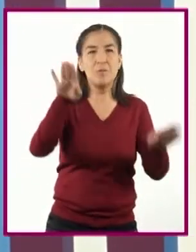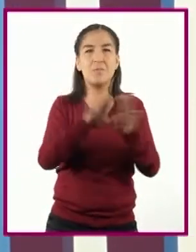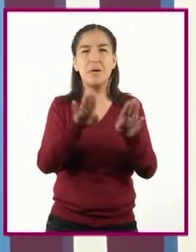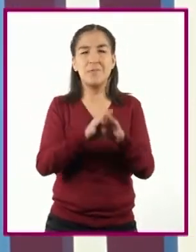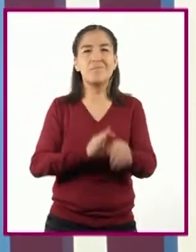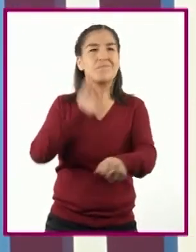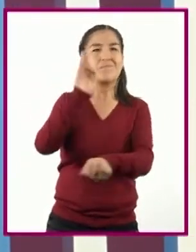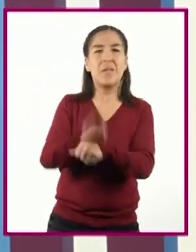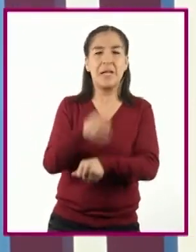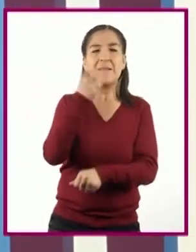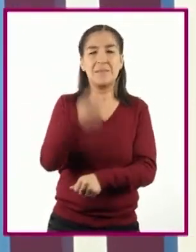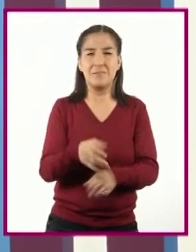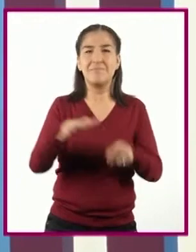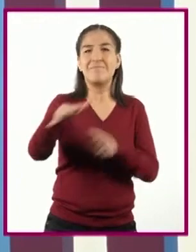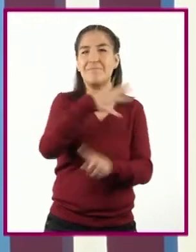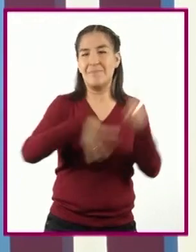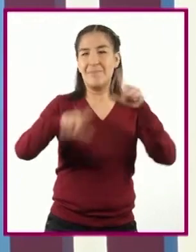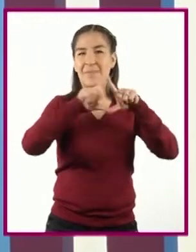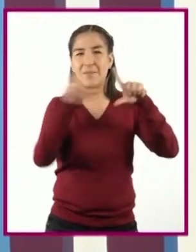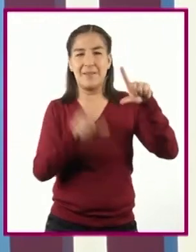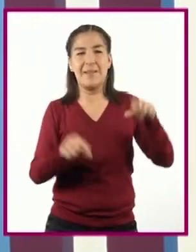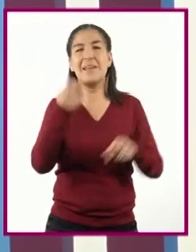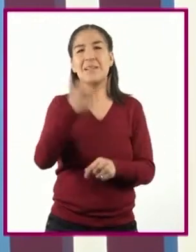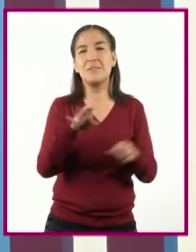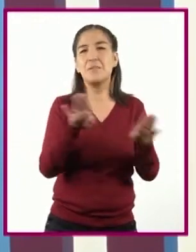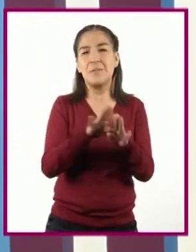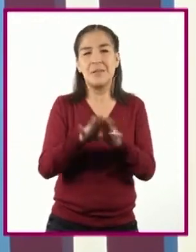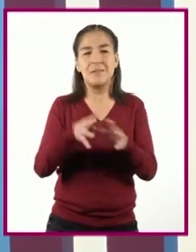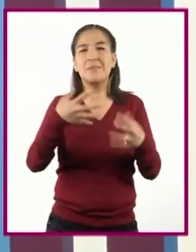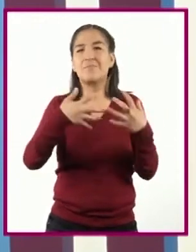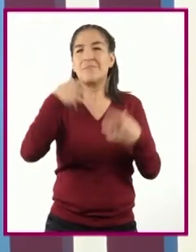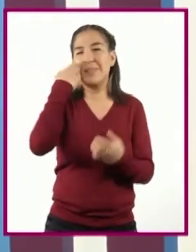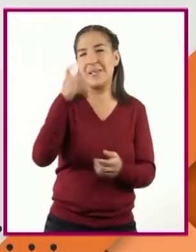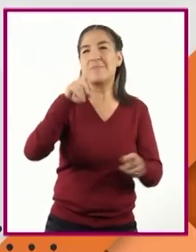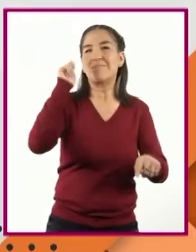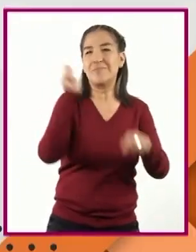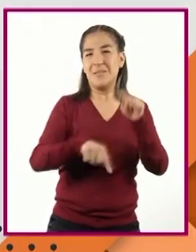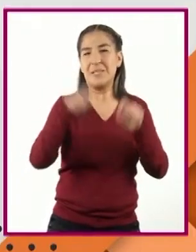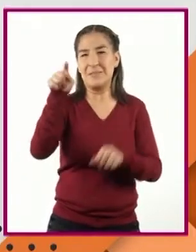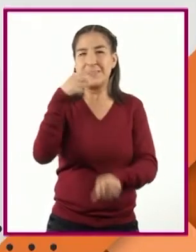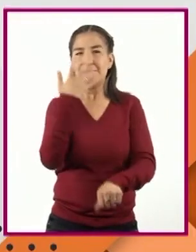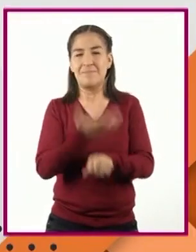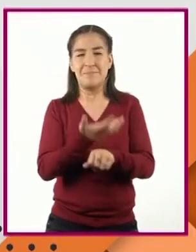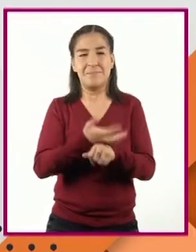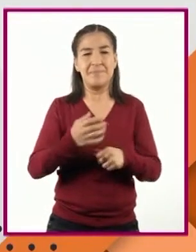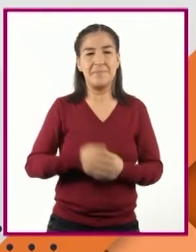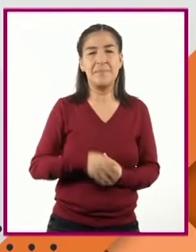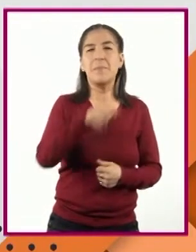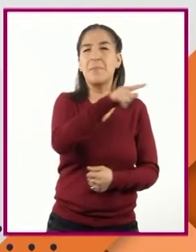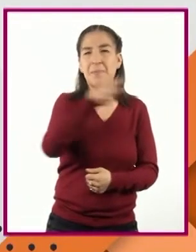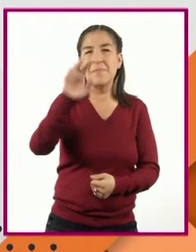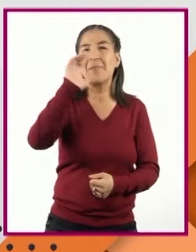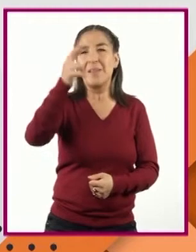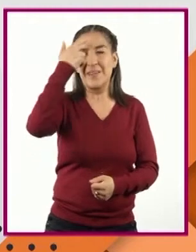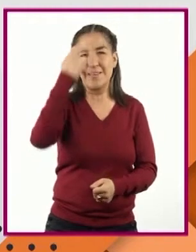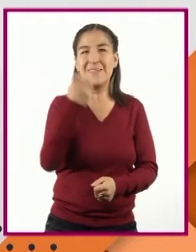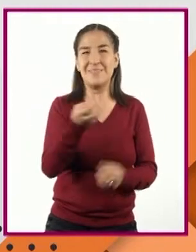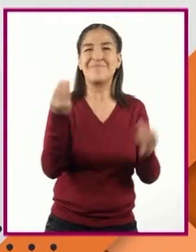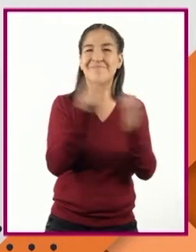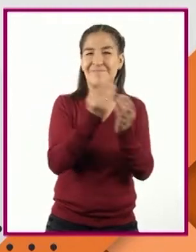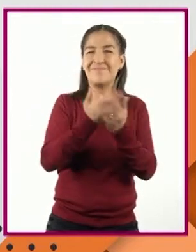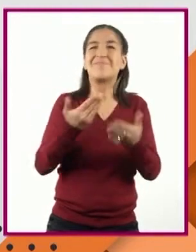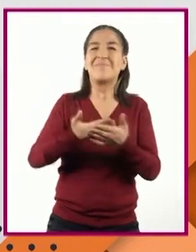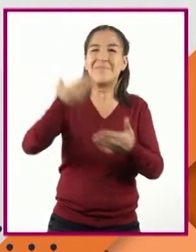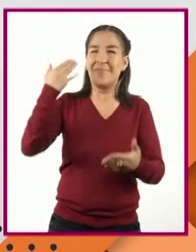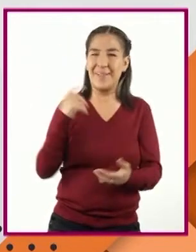defender la integridad del territorio ante el expansionismo norteamericano. Como recordarán por lo visto en sesiones